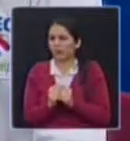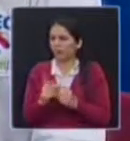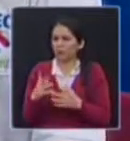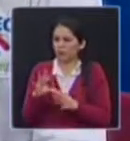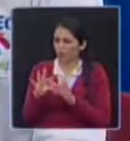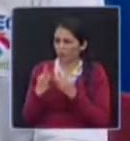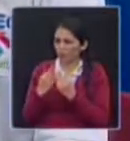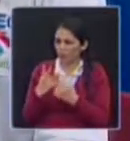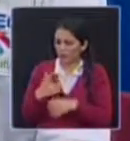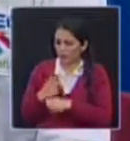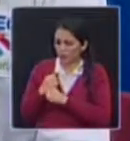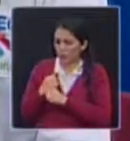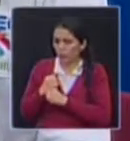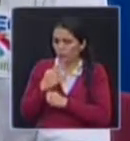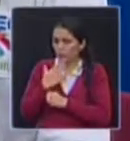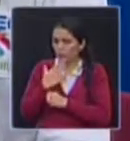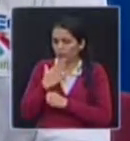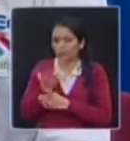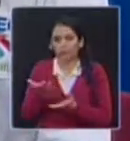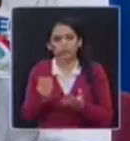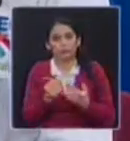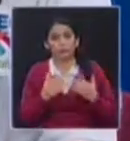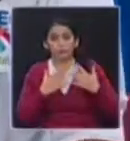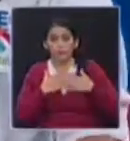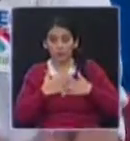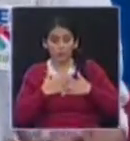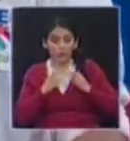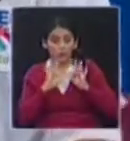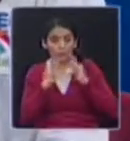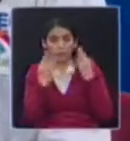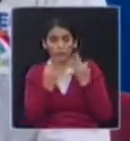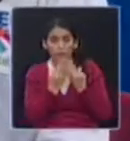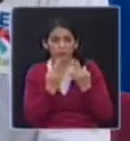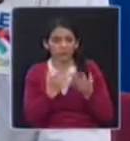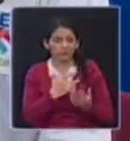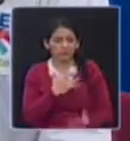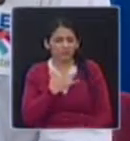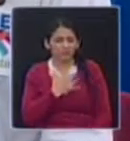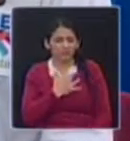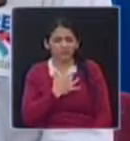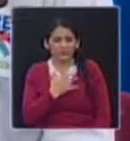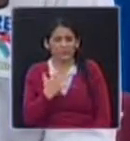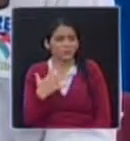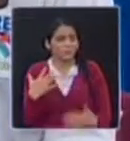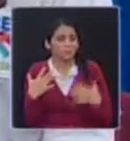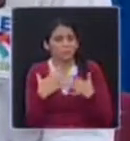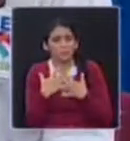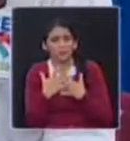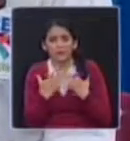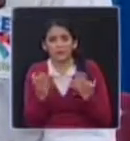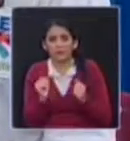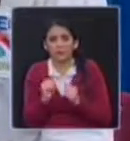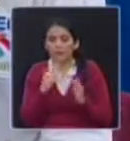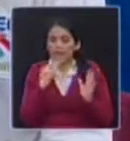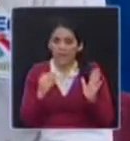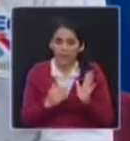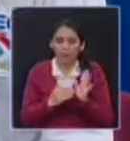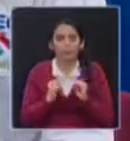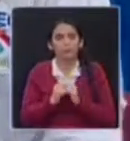familia? Sí, hoy en día nuestra familia no se siente segura. Cuando antes se enviaban los niños a las